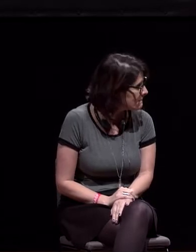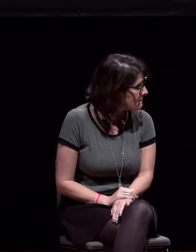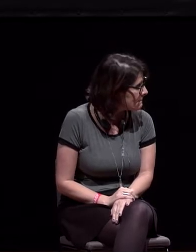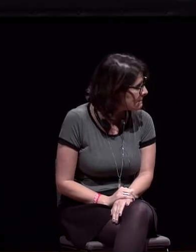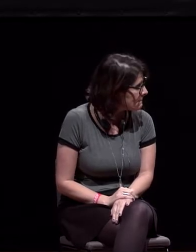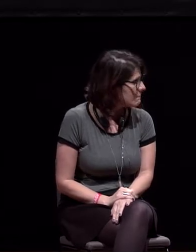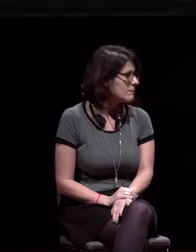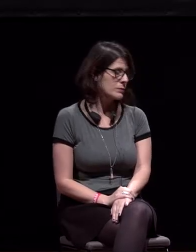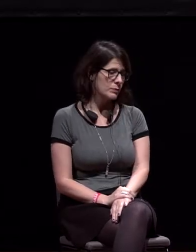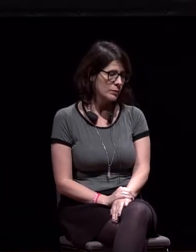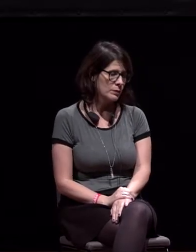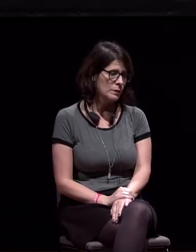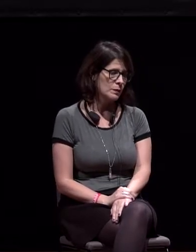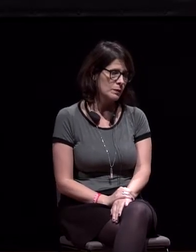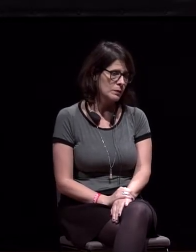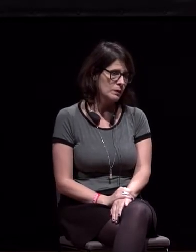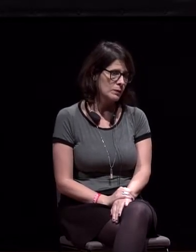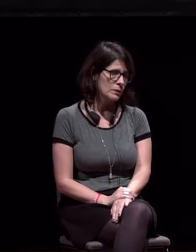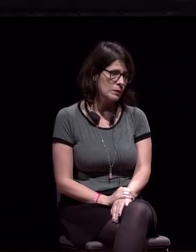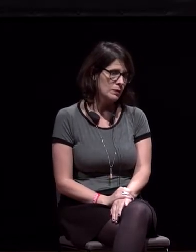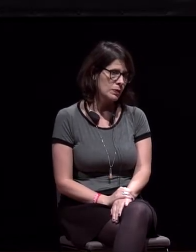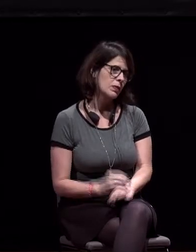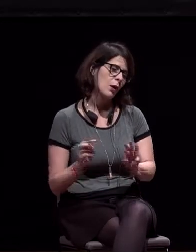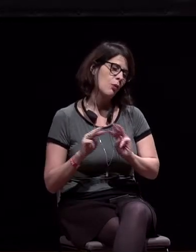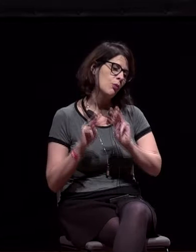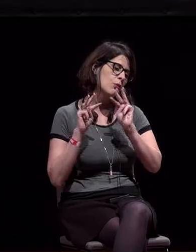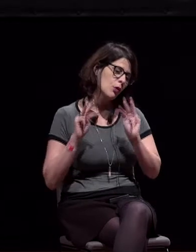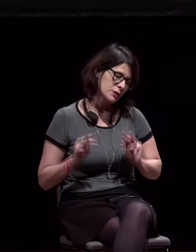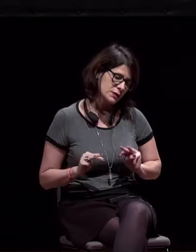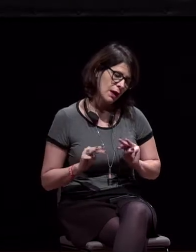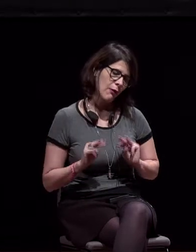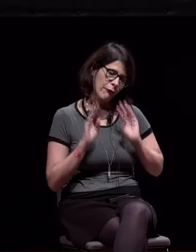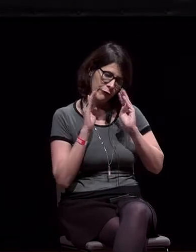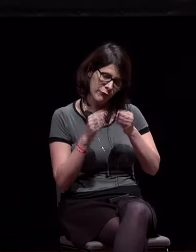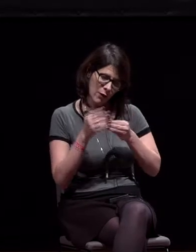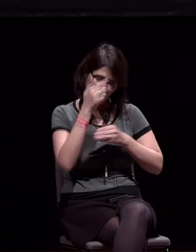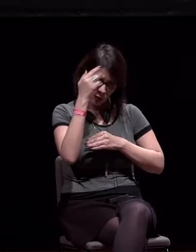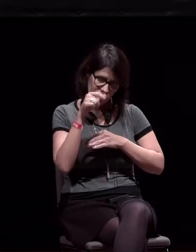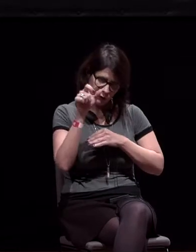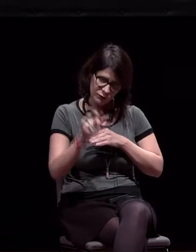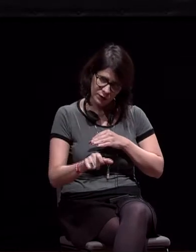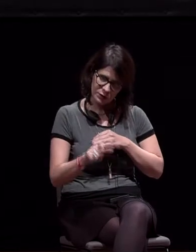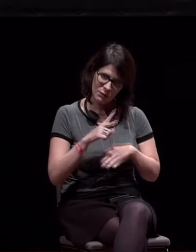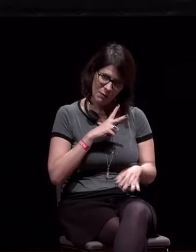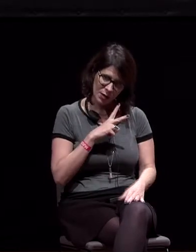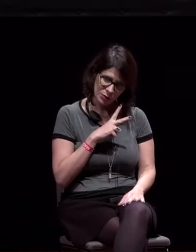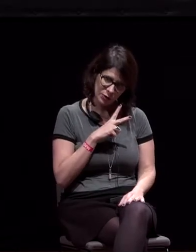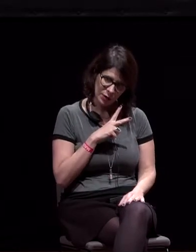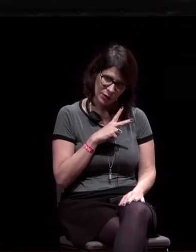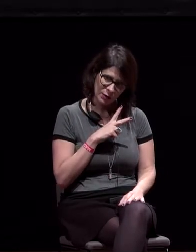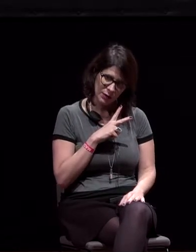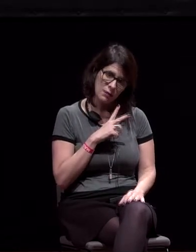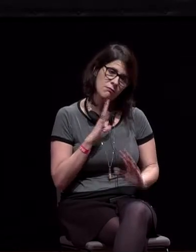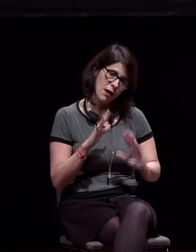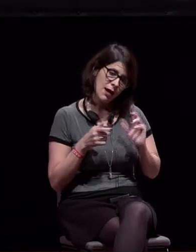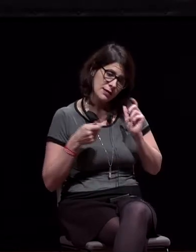un individuo, es un museo privado y además es administrado por un